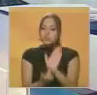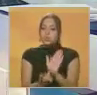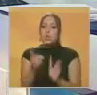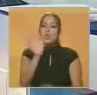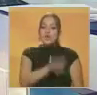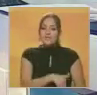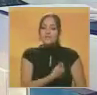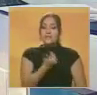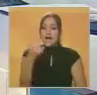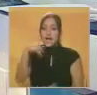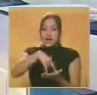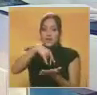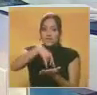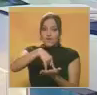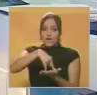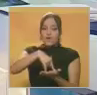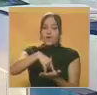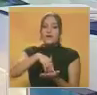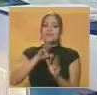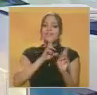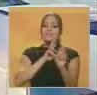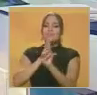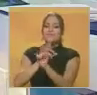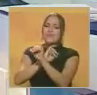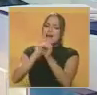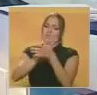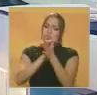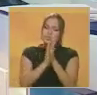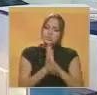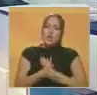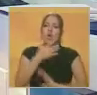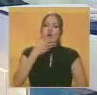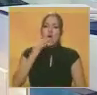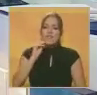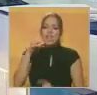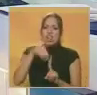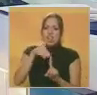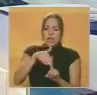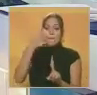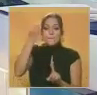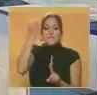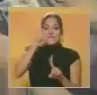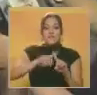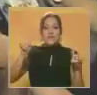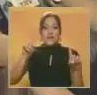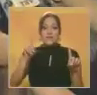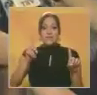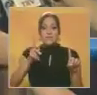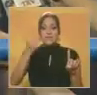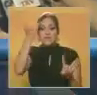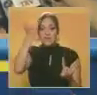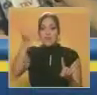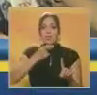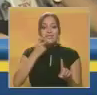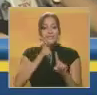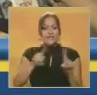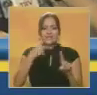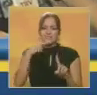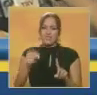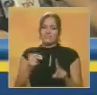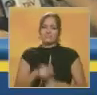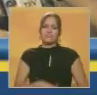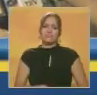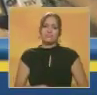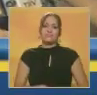en la universidad de carabobo mardo abogó por acabar con la persecución de jóvenes por pensar diferente hoy en día a esta Universidad